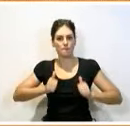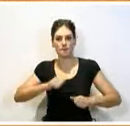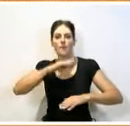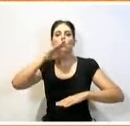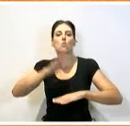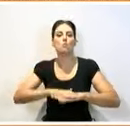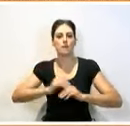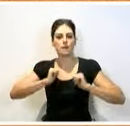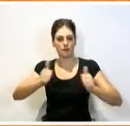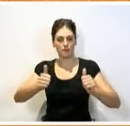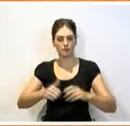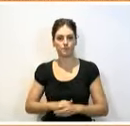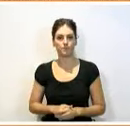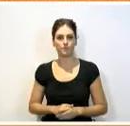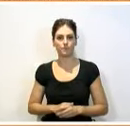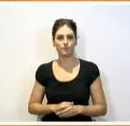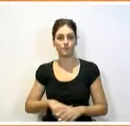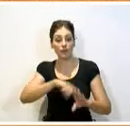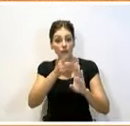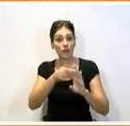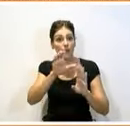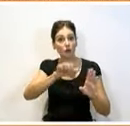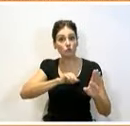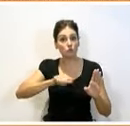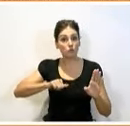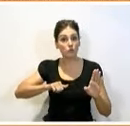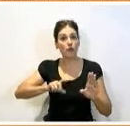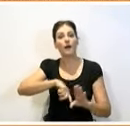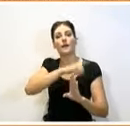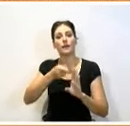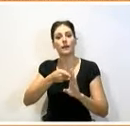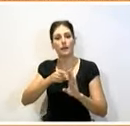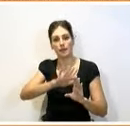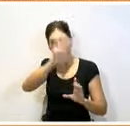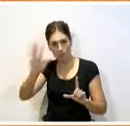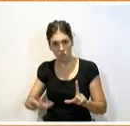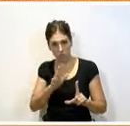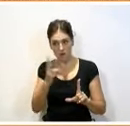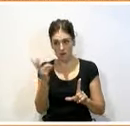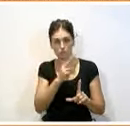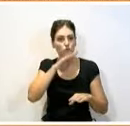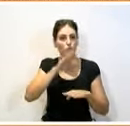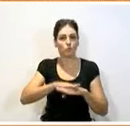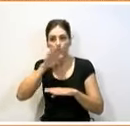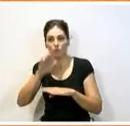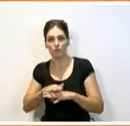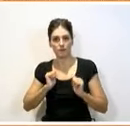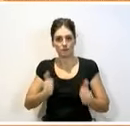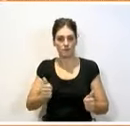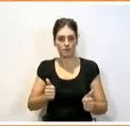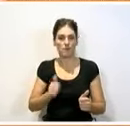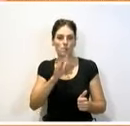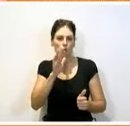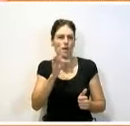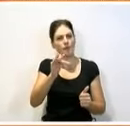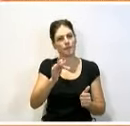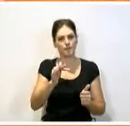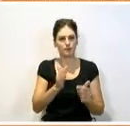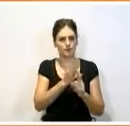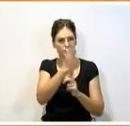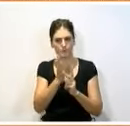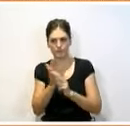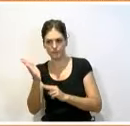la ley, tanto la ley autonómica como la ley estatal, porque además hay distintos aspectos que